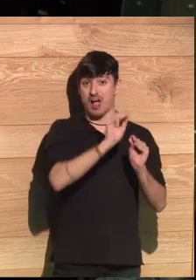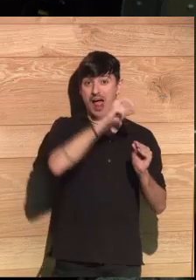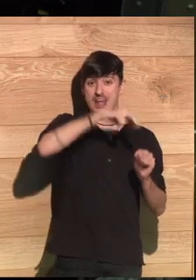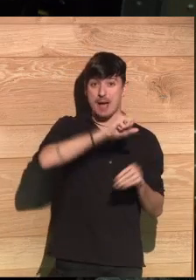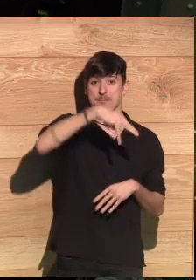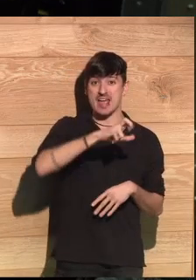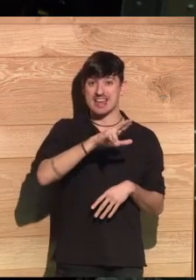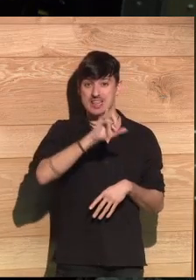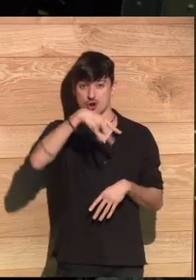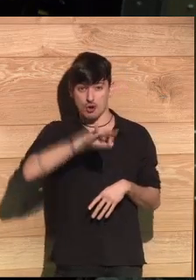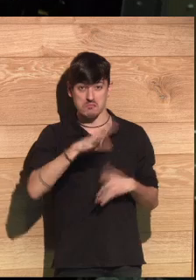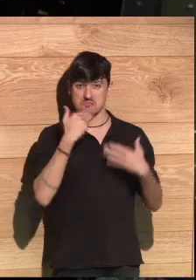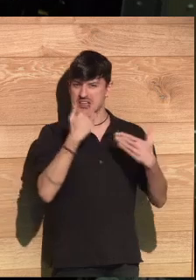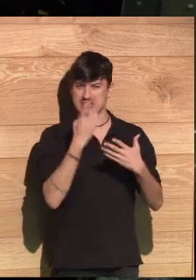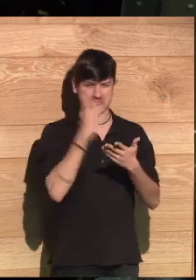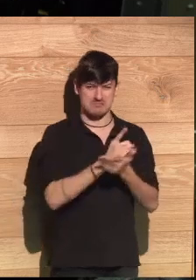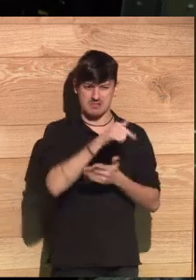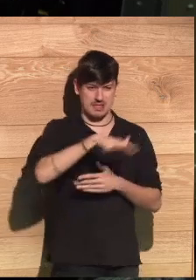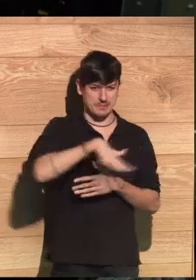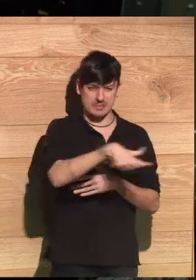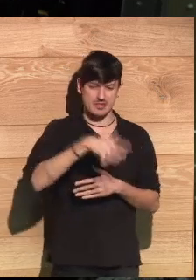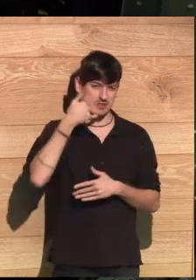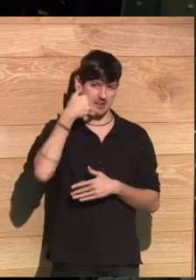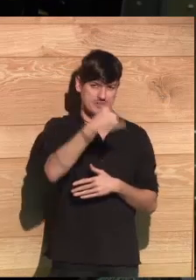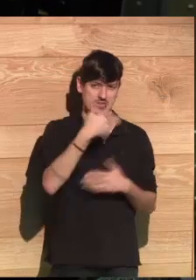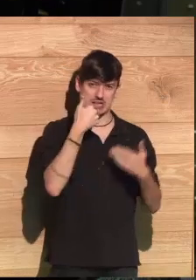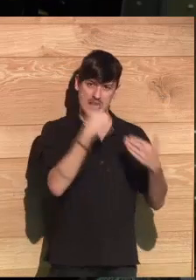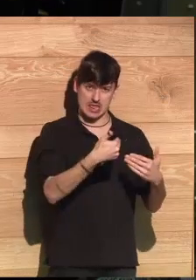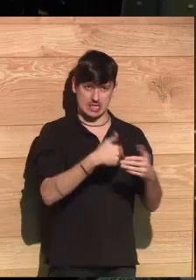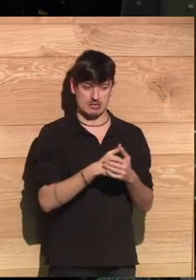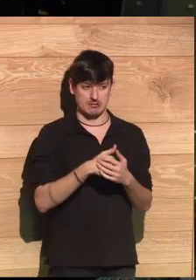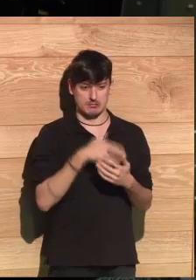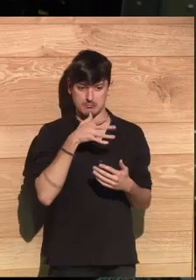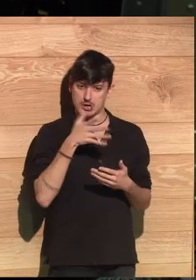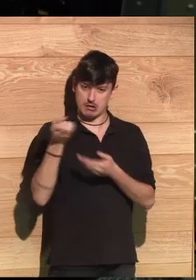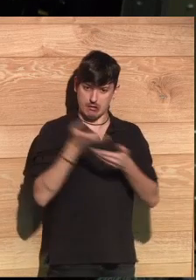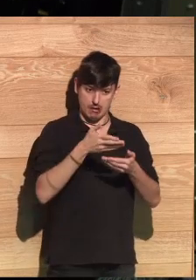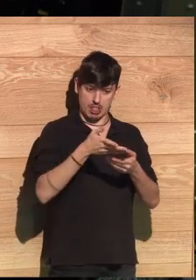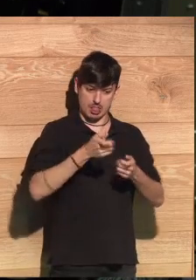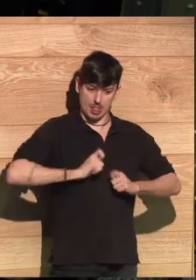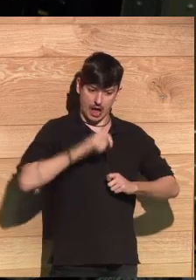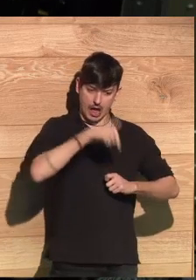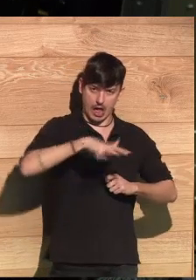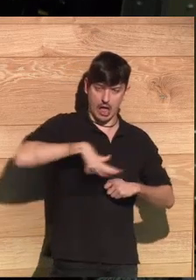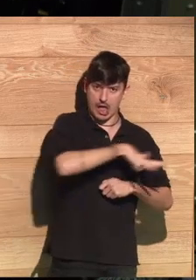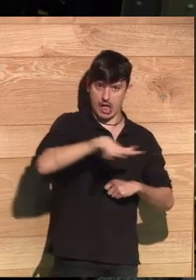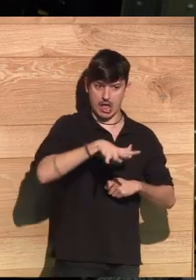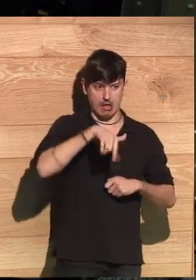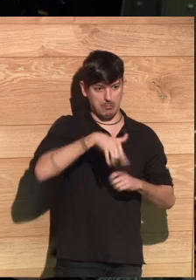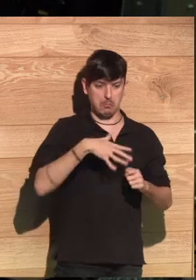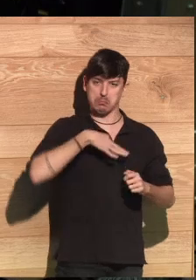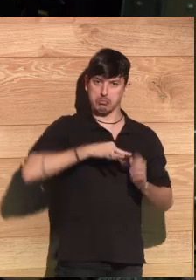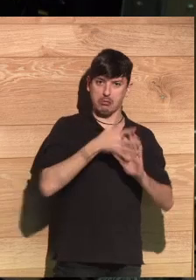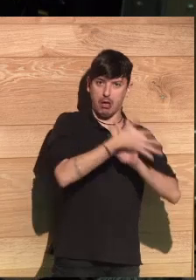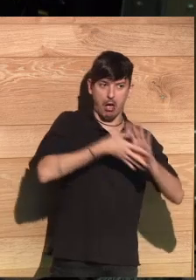vez más al Espacio Telefónica por cedernos este lugar maravilloso para hablar de